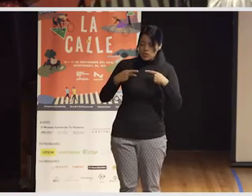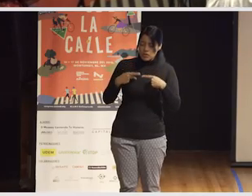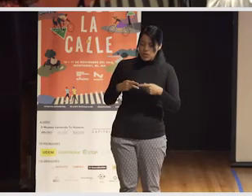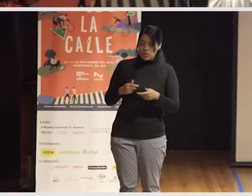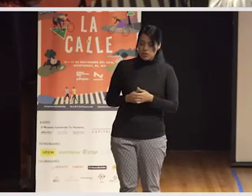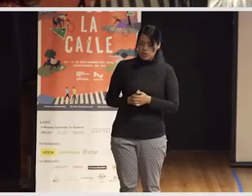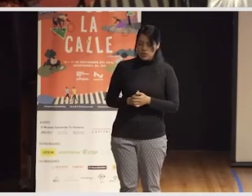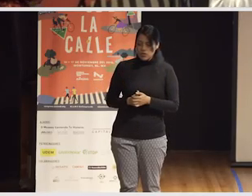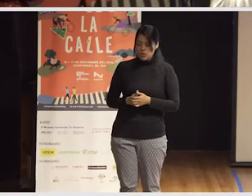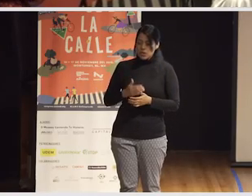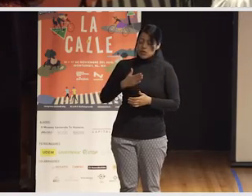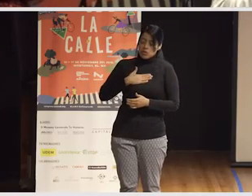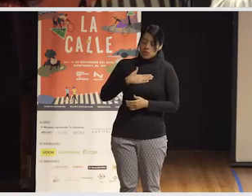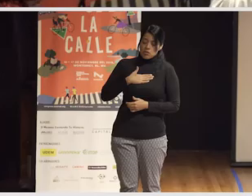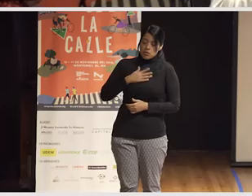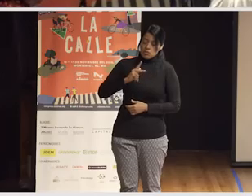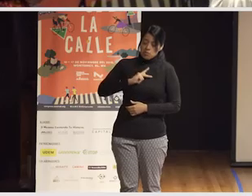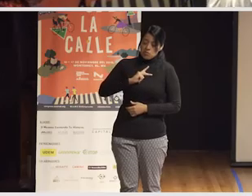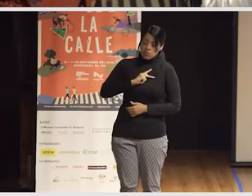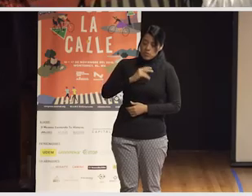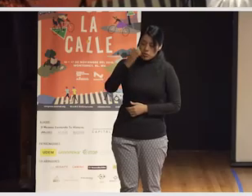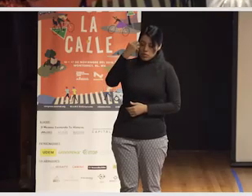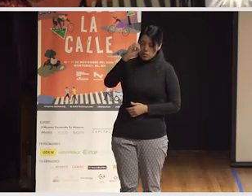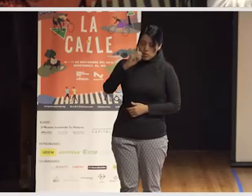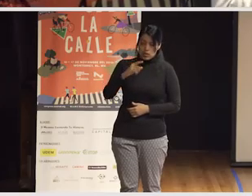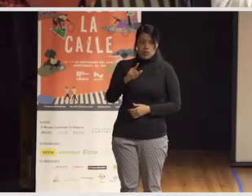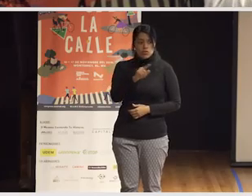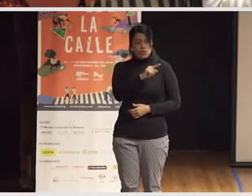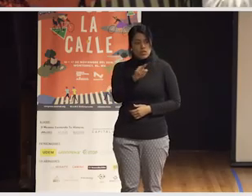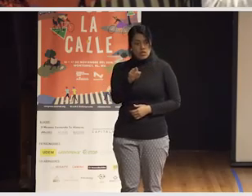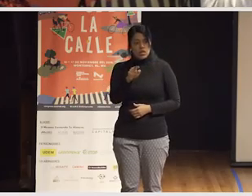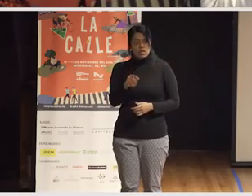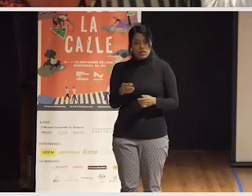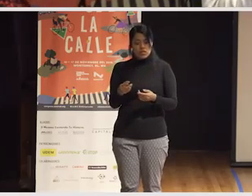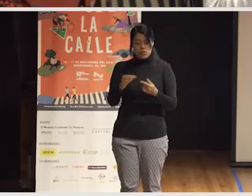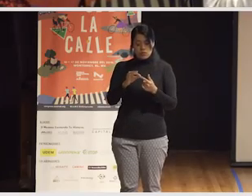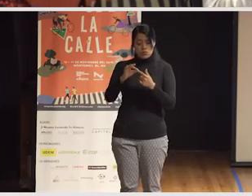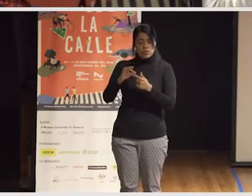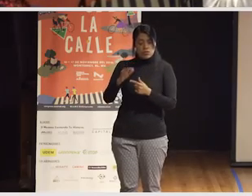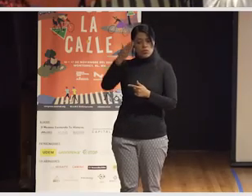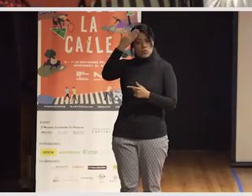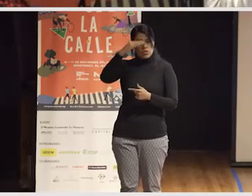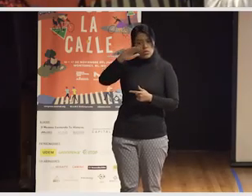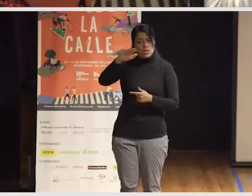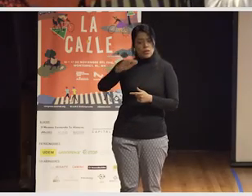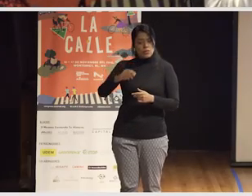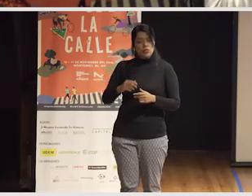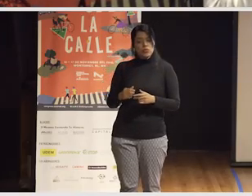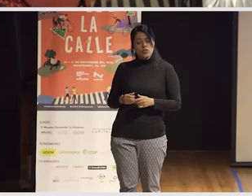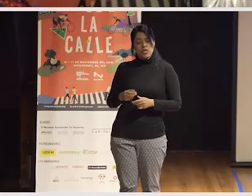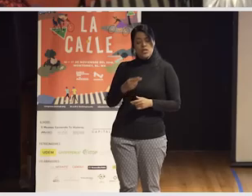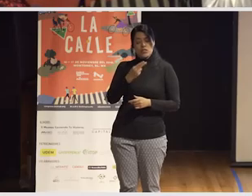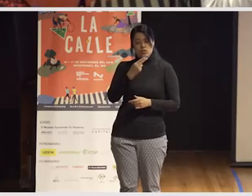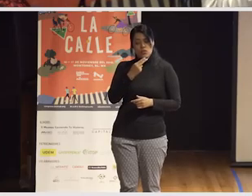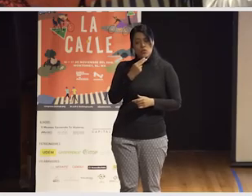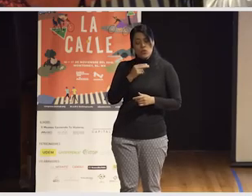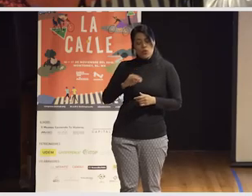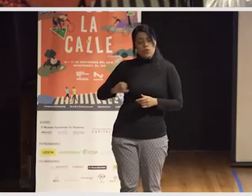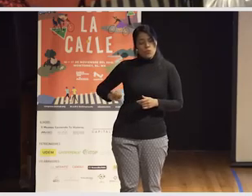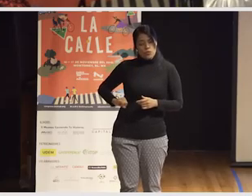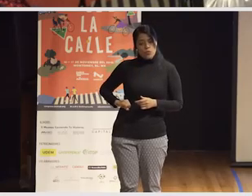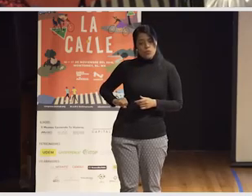en materia de personal y yo creo que si estamos aquí es porque sabemos que es una herramienta muy importante para que la propia ciudad se